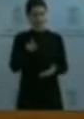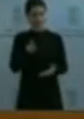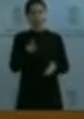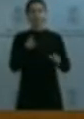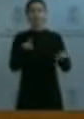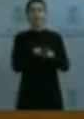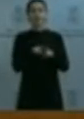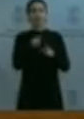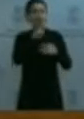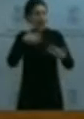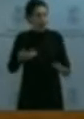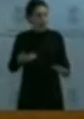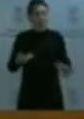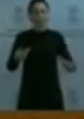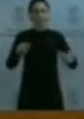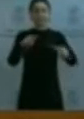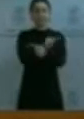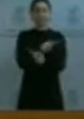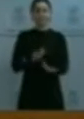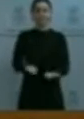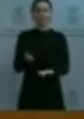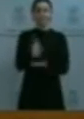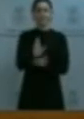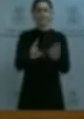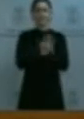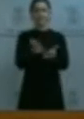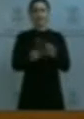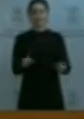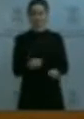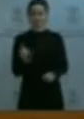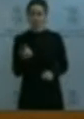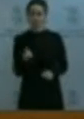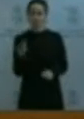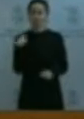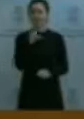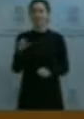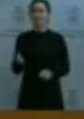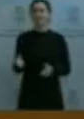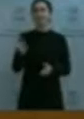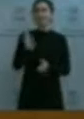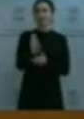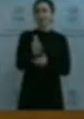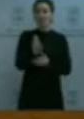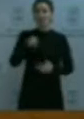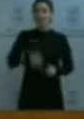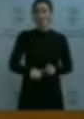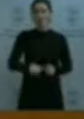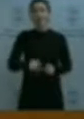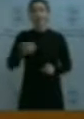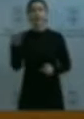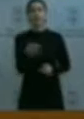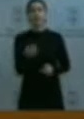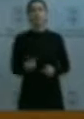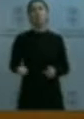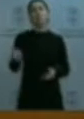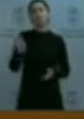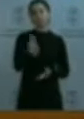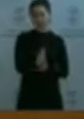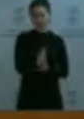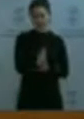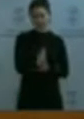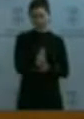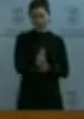que nosotros presentamos la semana pasada, ahora nos vemos obligados a presentarla después de la misma proposición por parte de otro